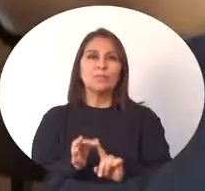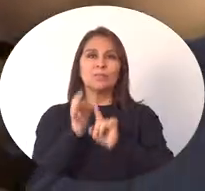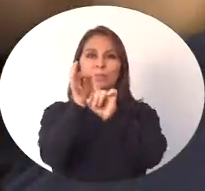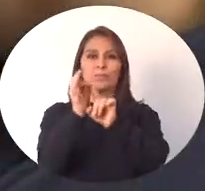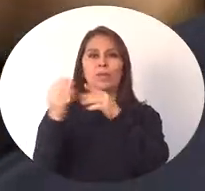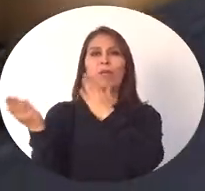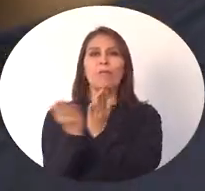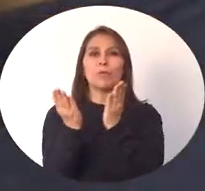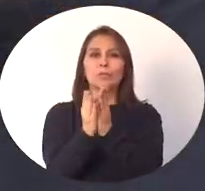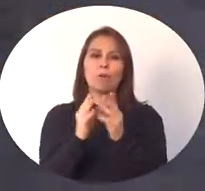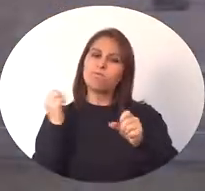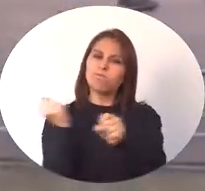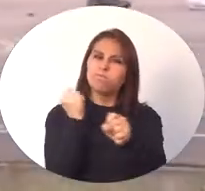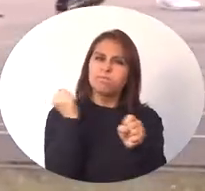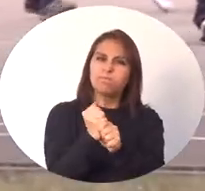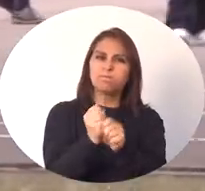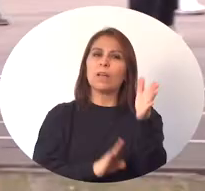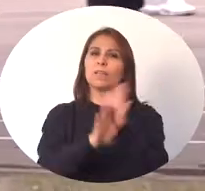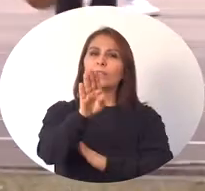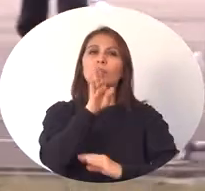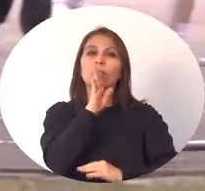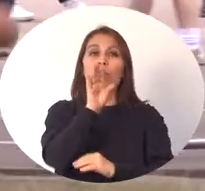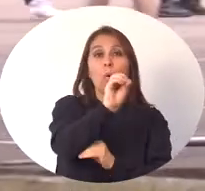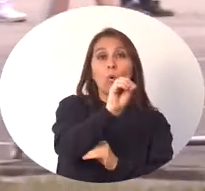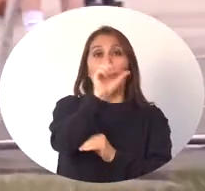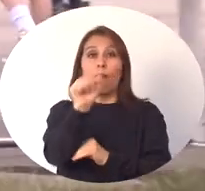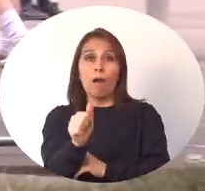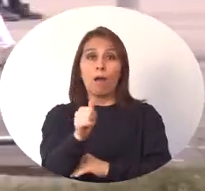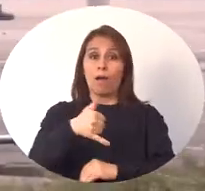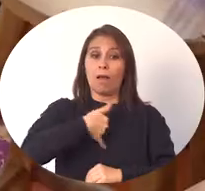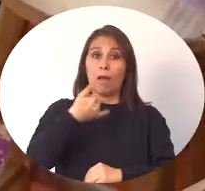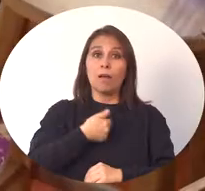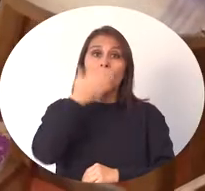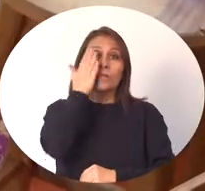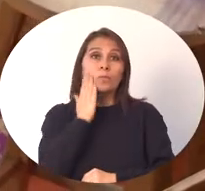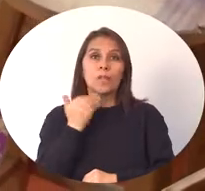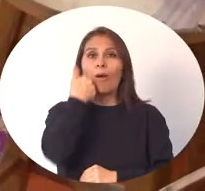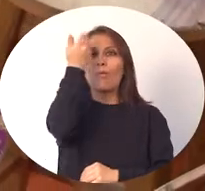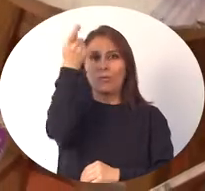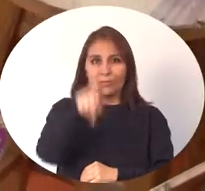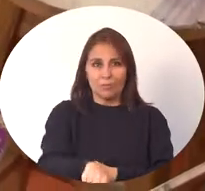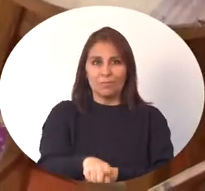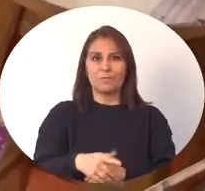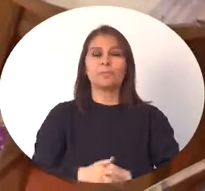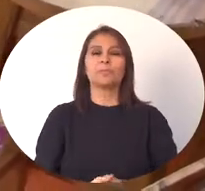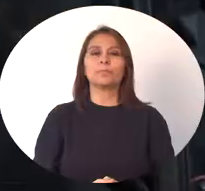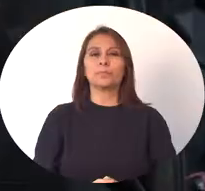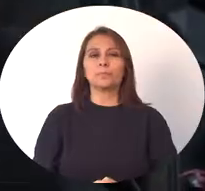especial y educación para el trabajo y desarrollo de niñas, niños, adolescentes y adultos.